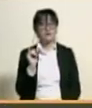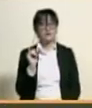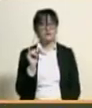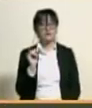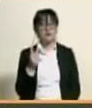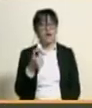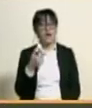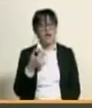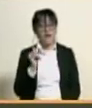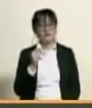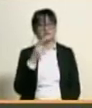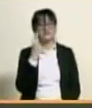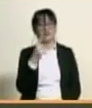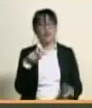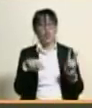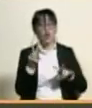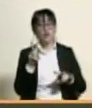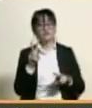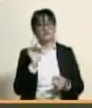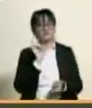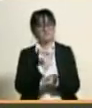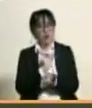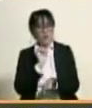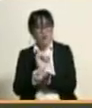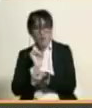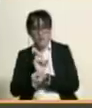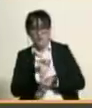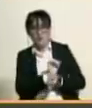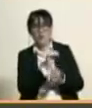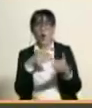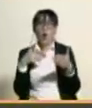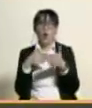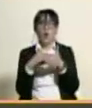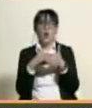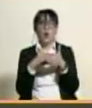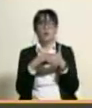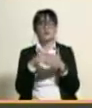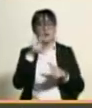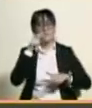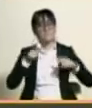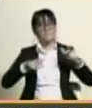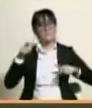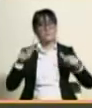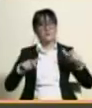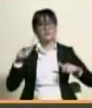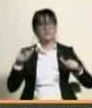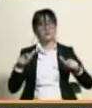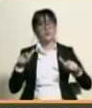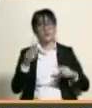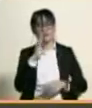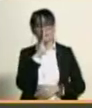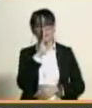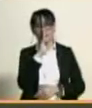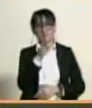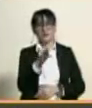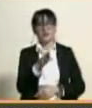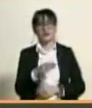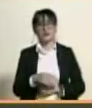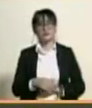tenemos 112 órdenes de aprehensión contra ciudadanos que están